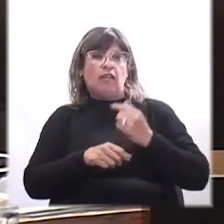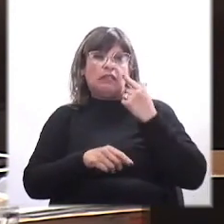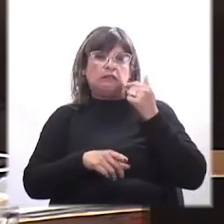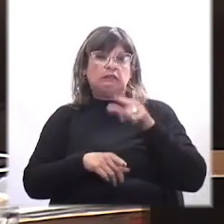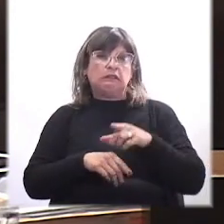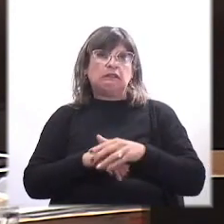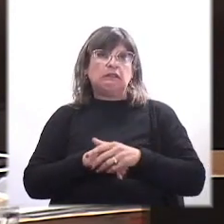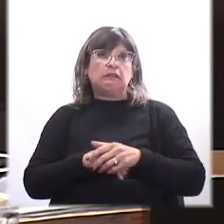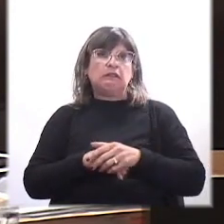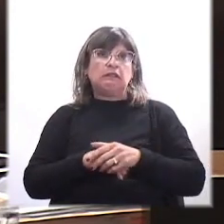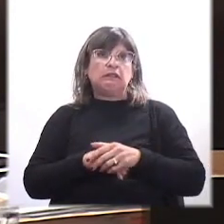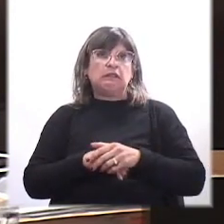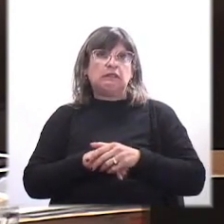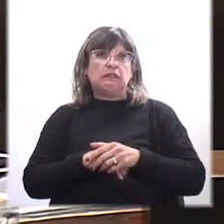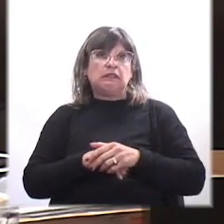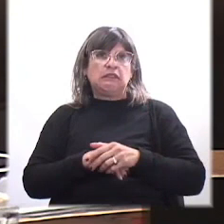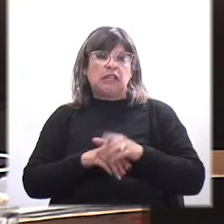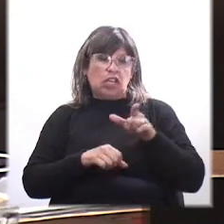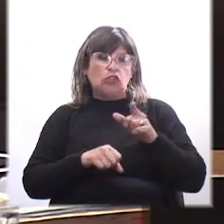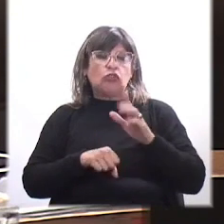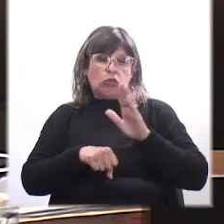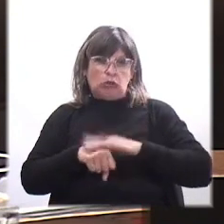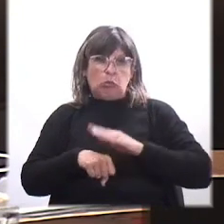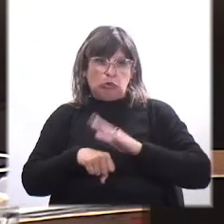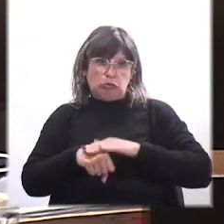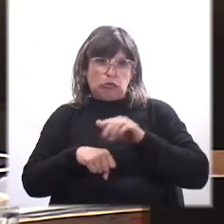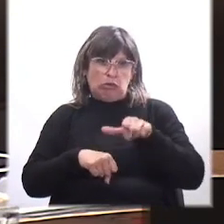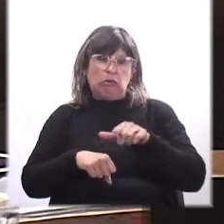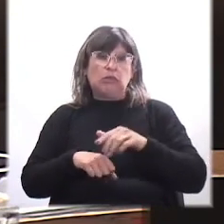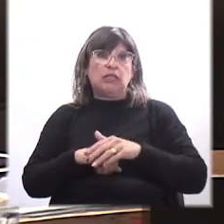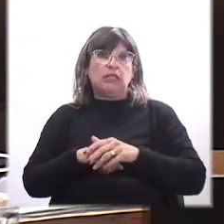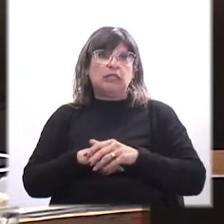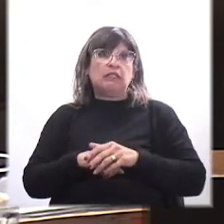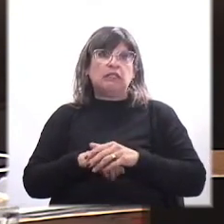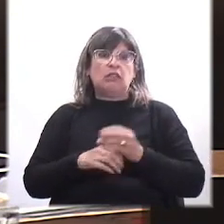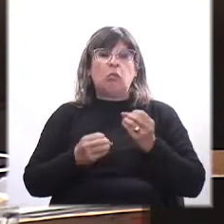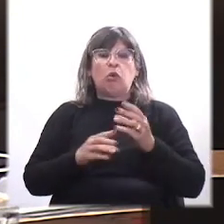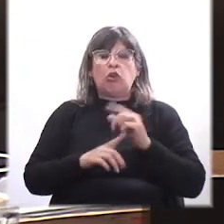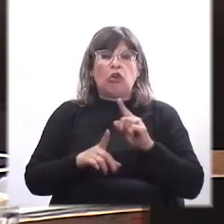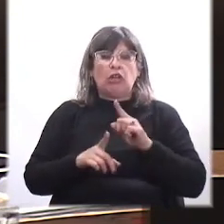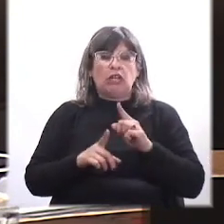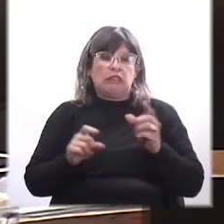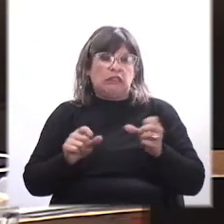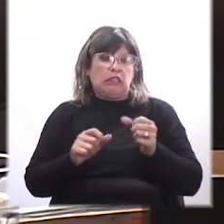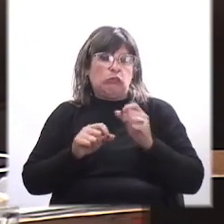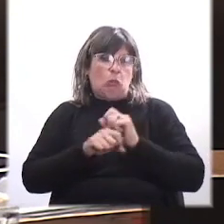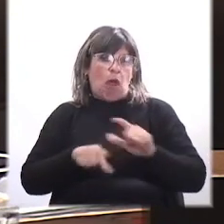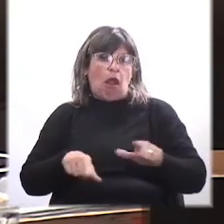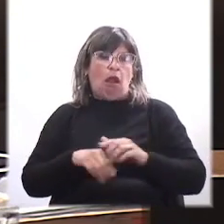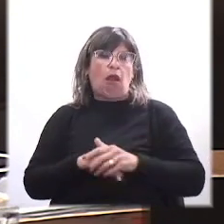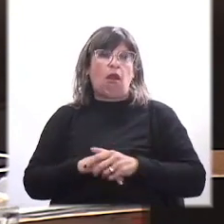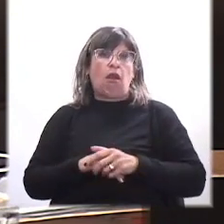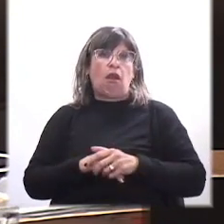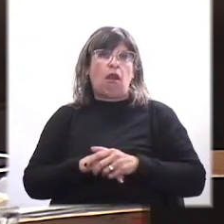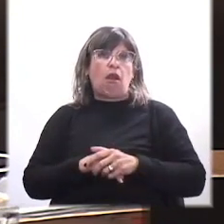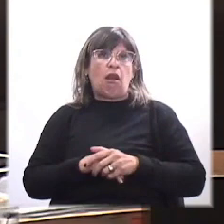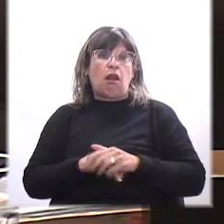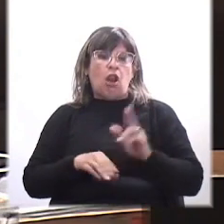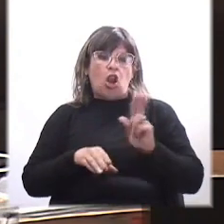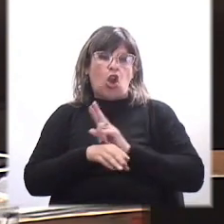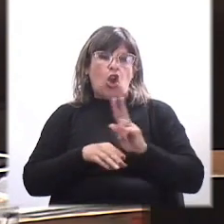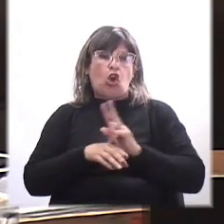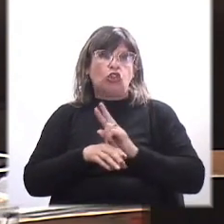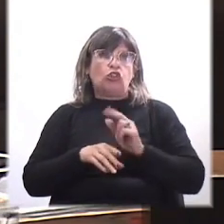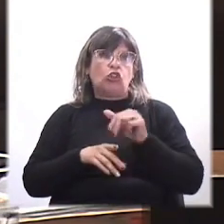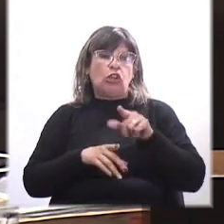hace pasibles de responsabilidad por daños causados. Los controles ejercidos